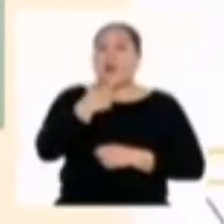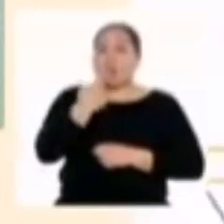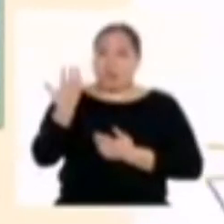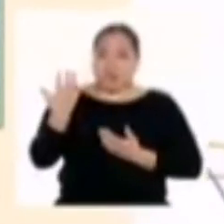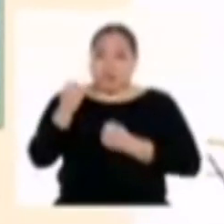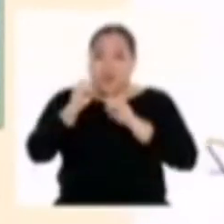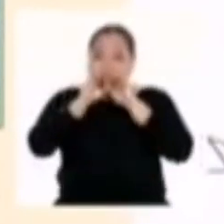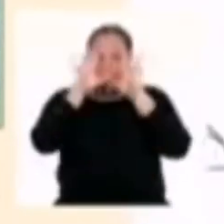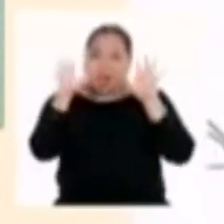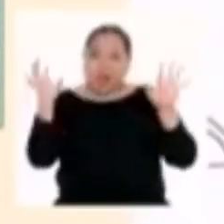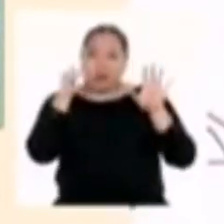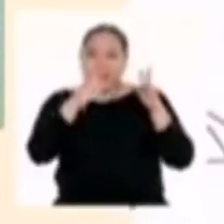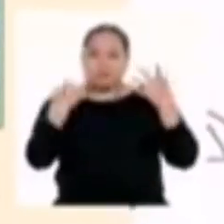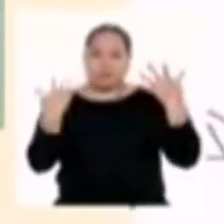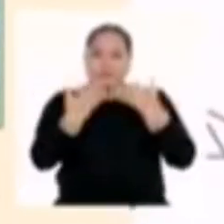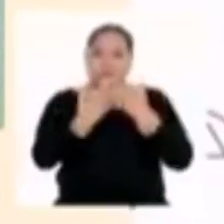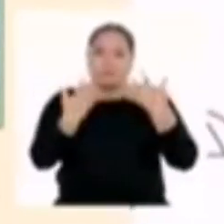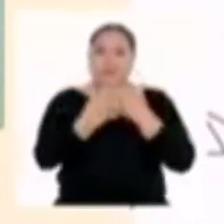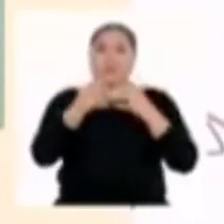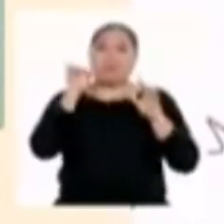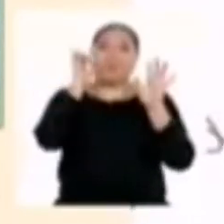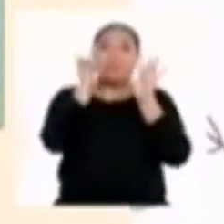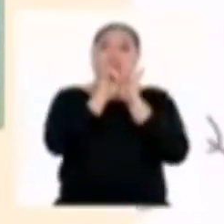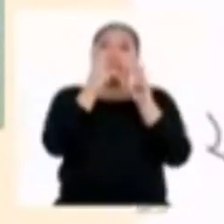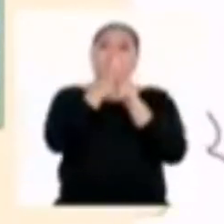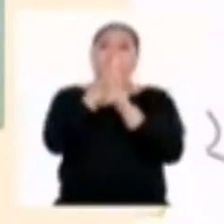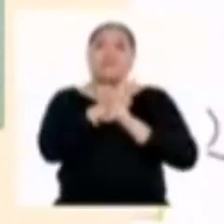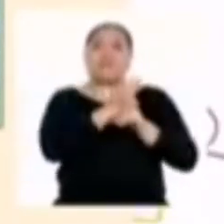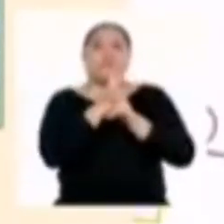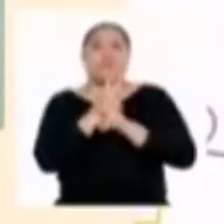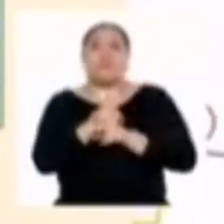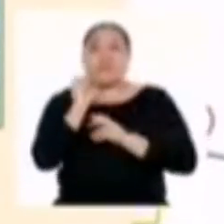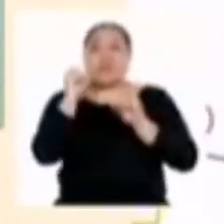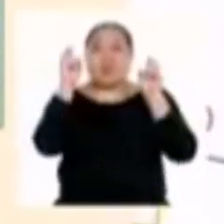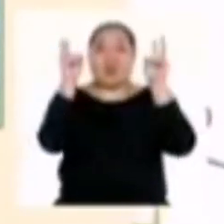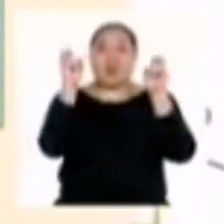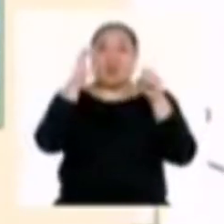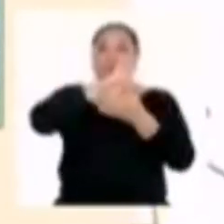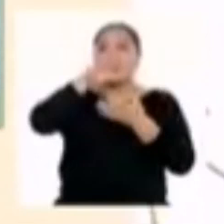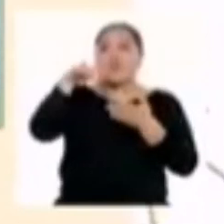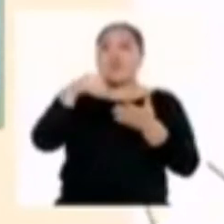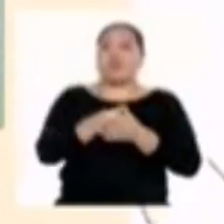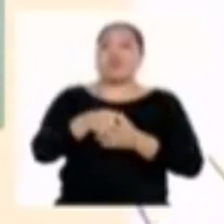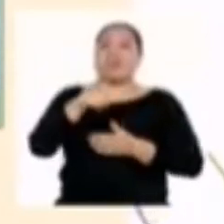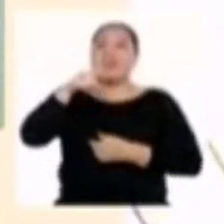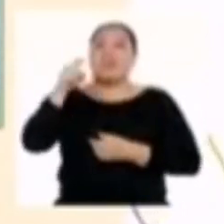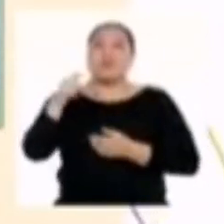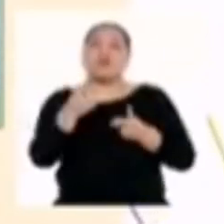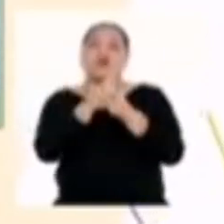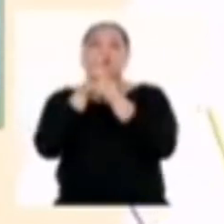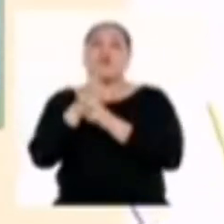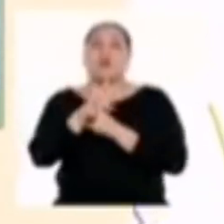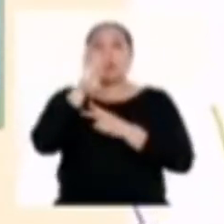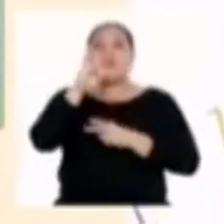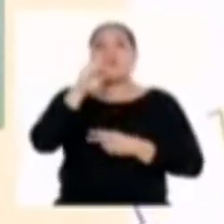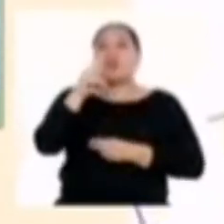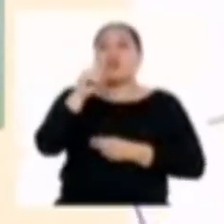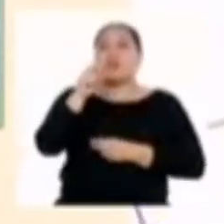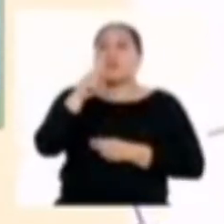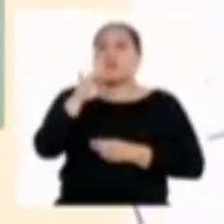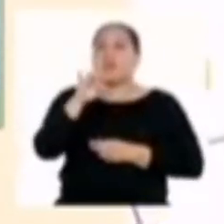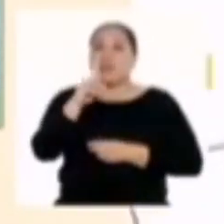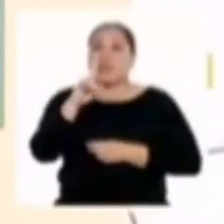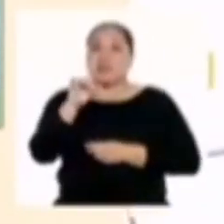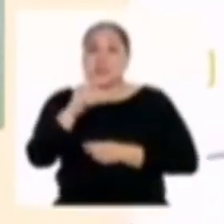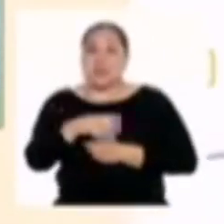y por la imagen que hay relacionada con el cuidado del planeta, y por último por el título que dice "Todos debemos cuidar nuestra biodiversidad", puedo